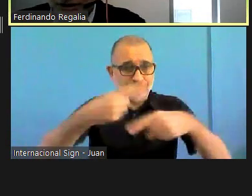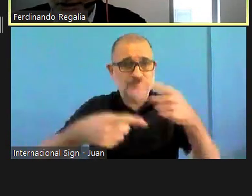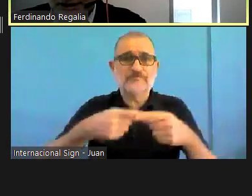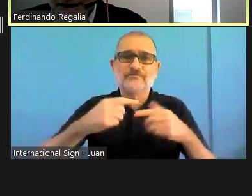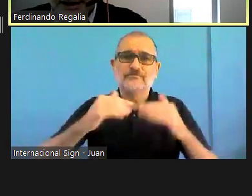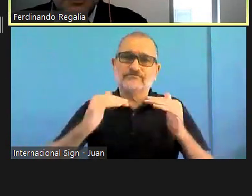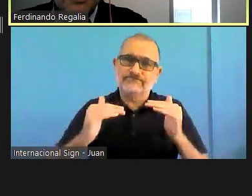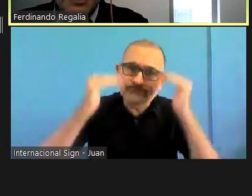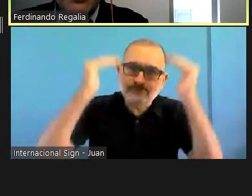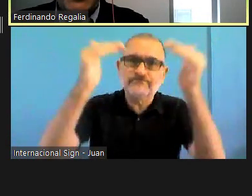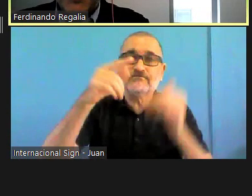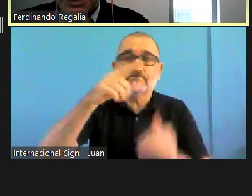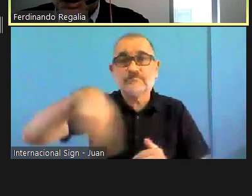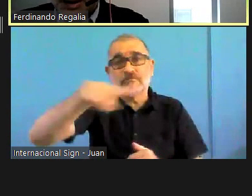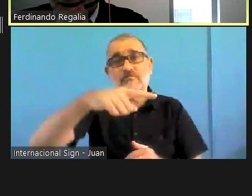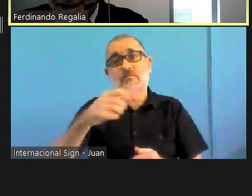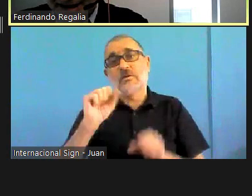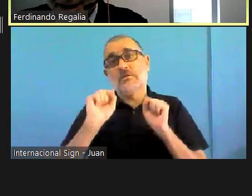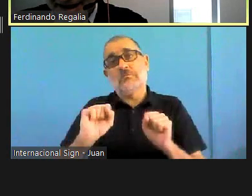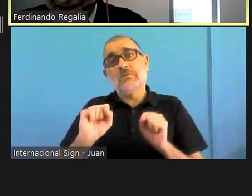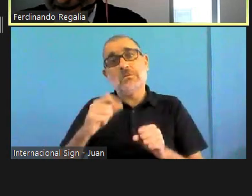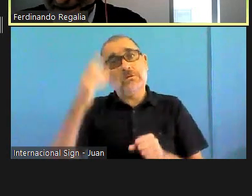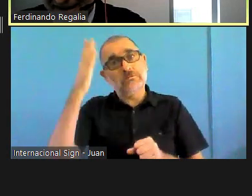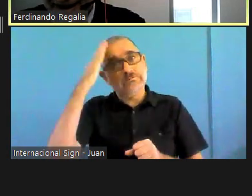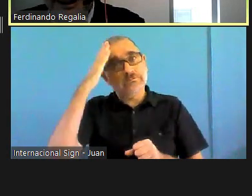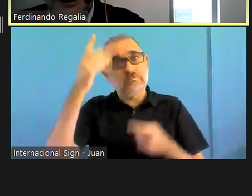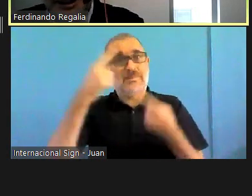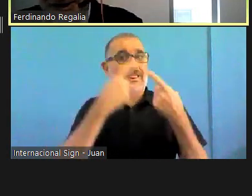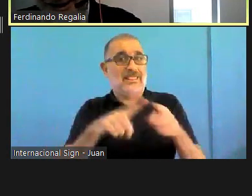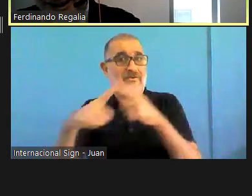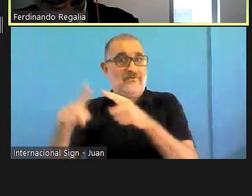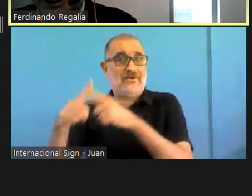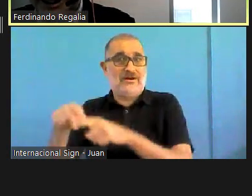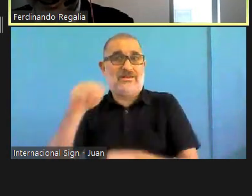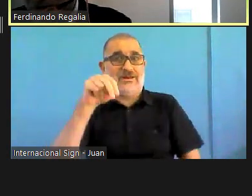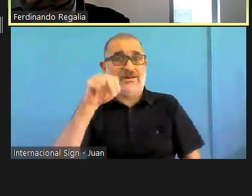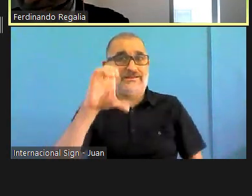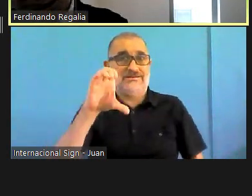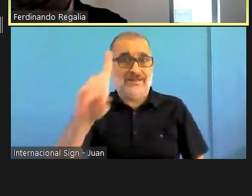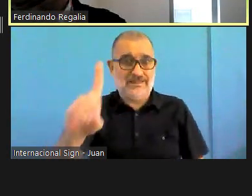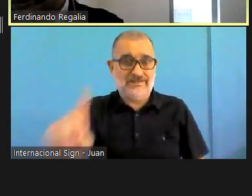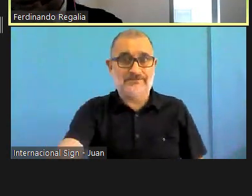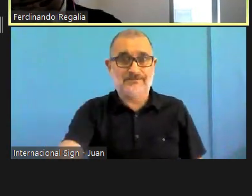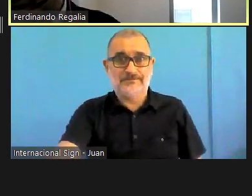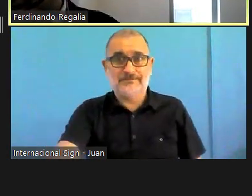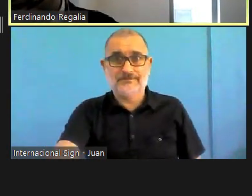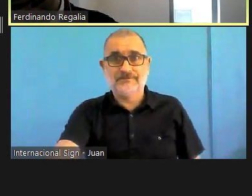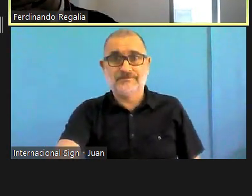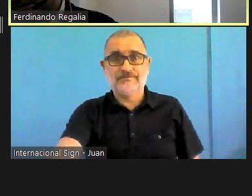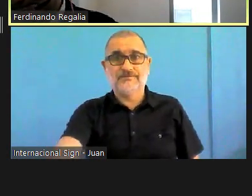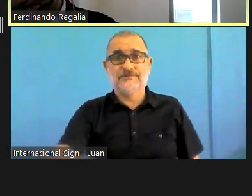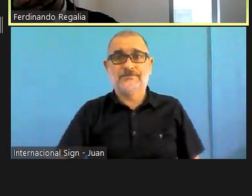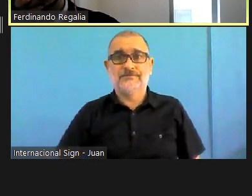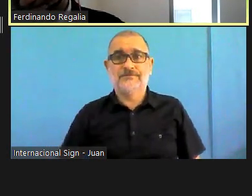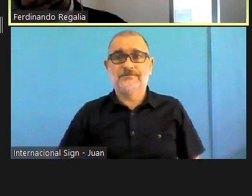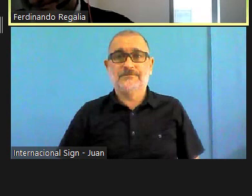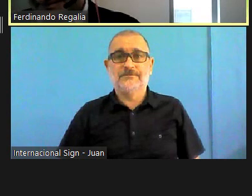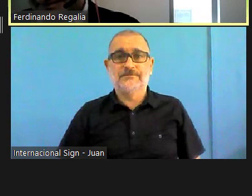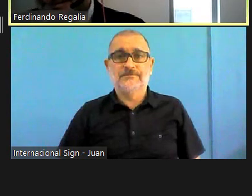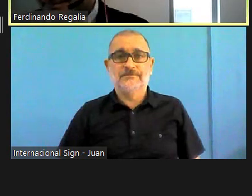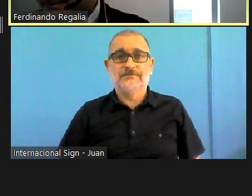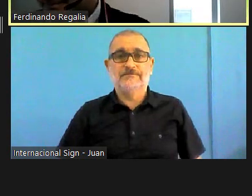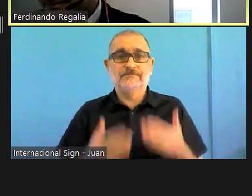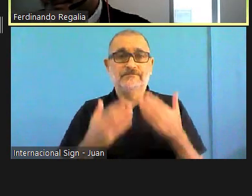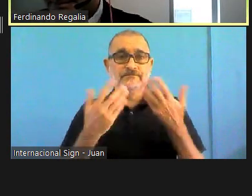carga de las CNTs y la salud mental hoy y en el futuro. Muchísimas gracias y le devuelvo la palabra a la